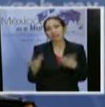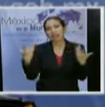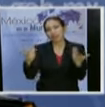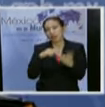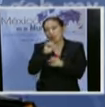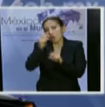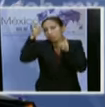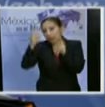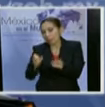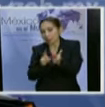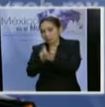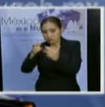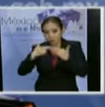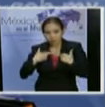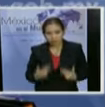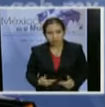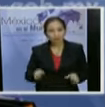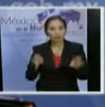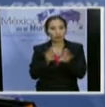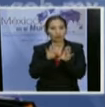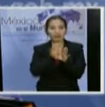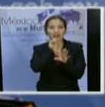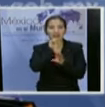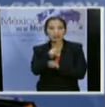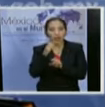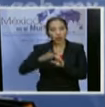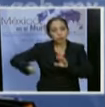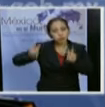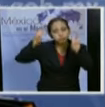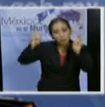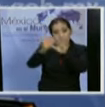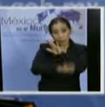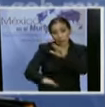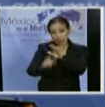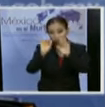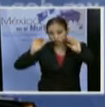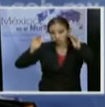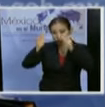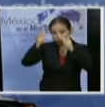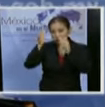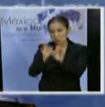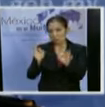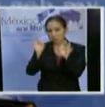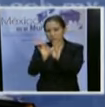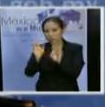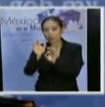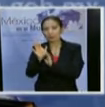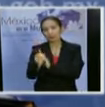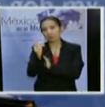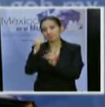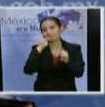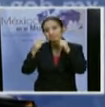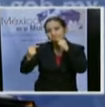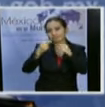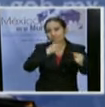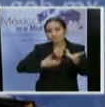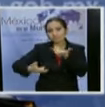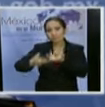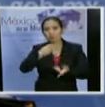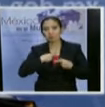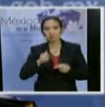mención sobre el tema de los derechos humanos también como un asunto marco, como un enfoque fundamental en la discusión, en el debate